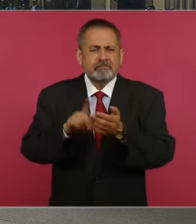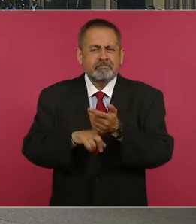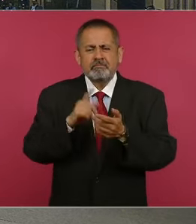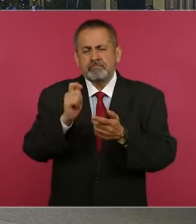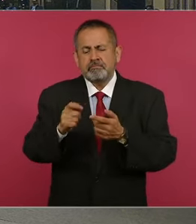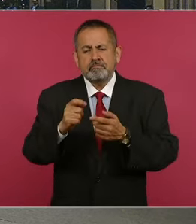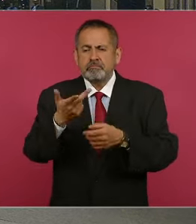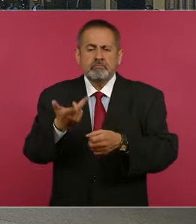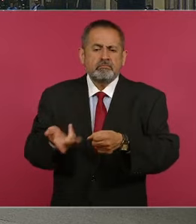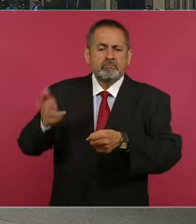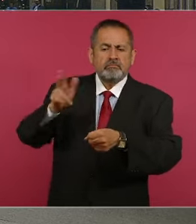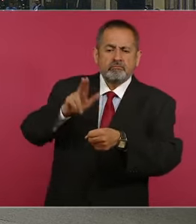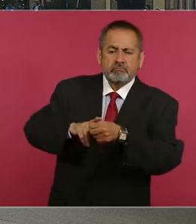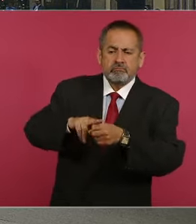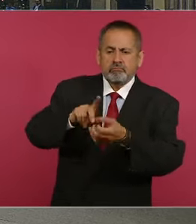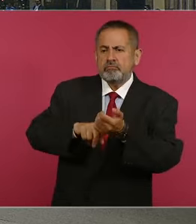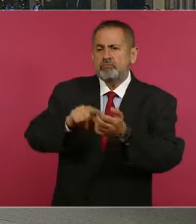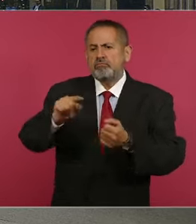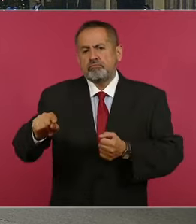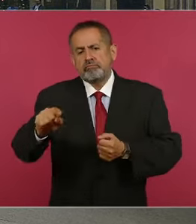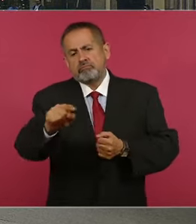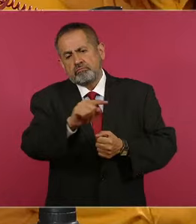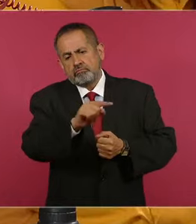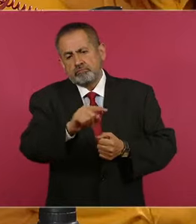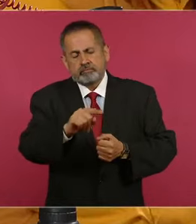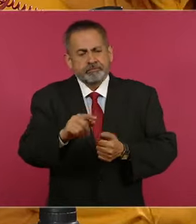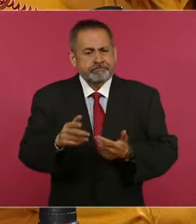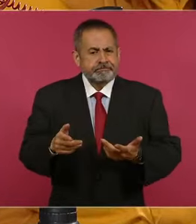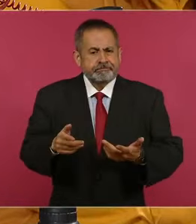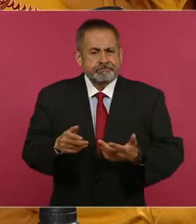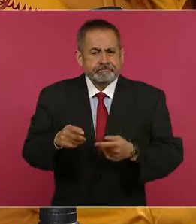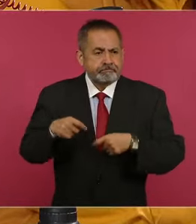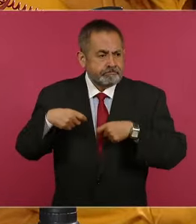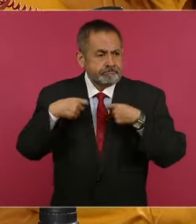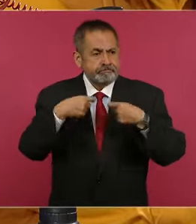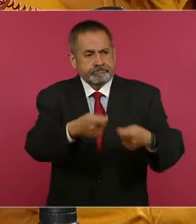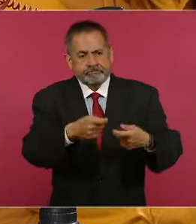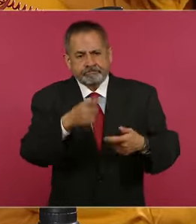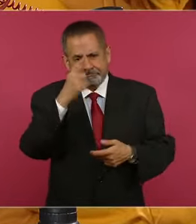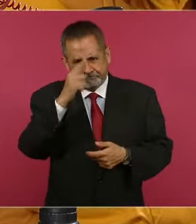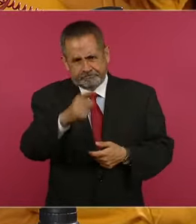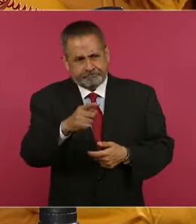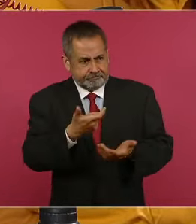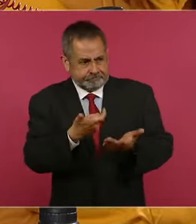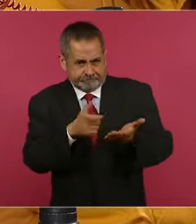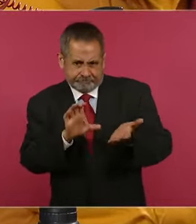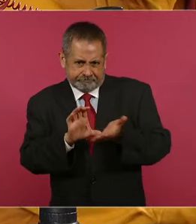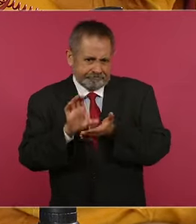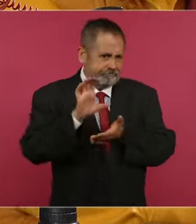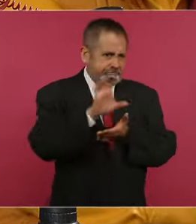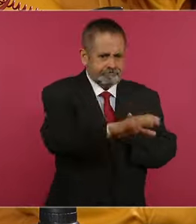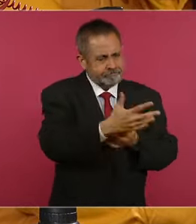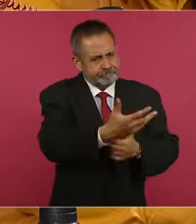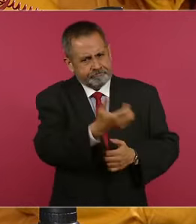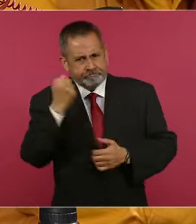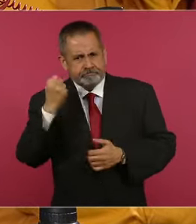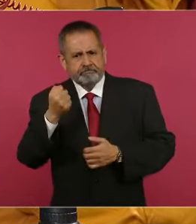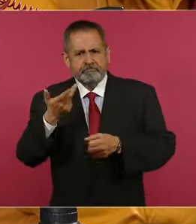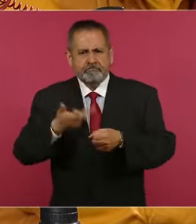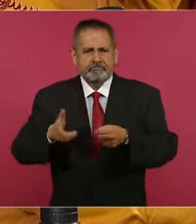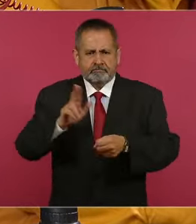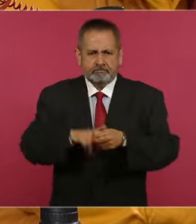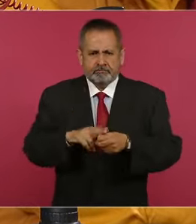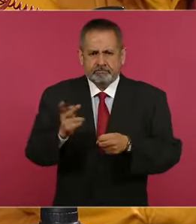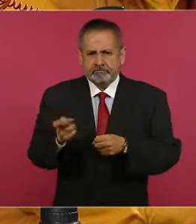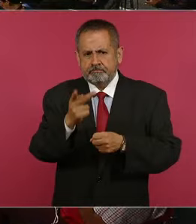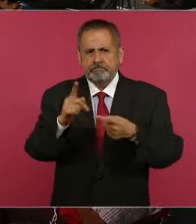estos hospitales que todavía están en concesiones, si ya hay algún acuerdo para la compra de alguno de ellos. Esa sería mi primera